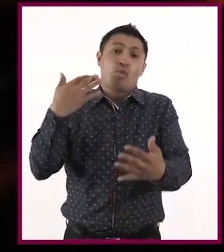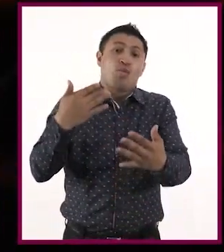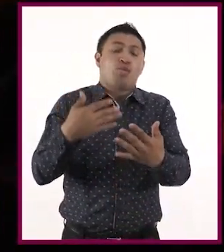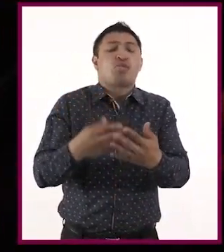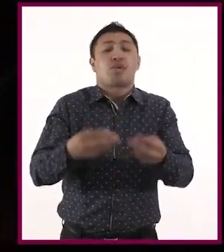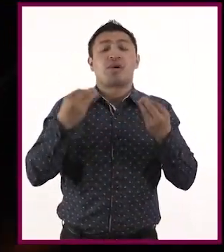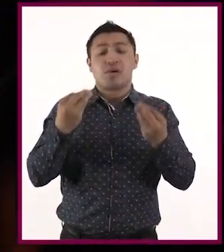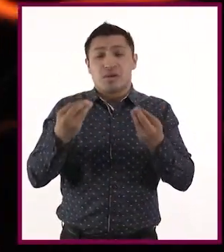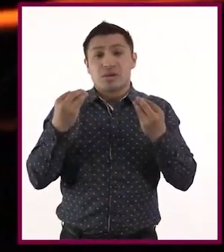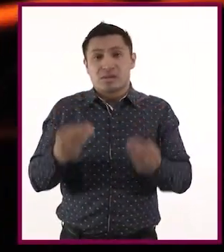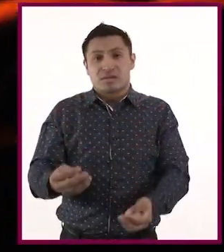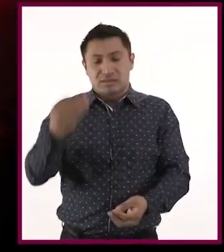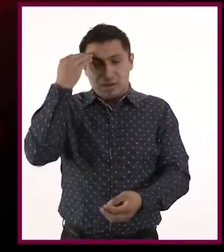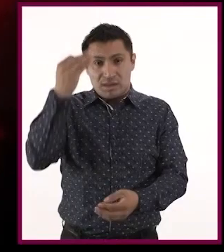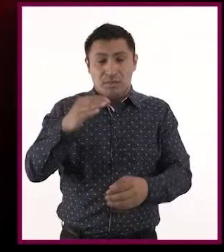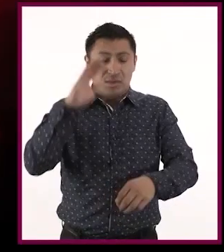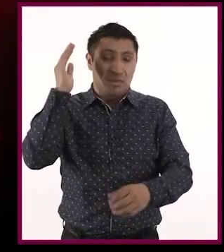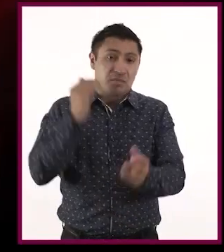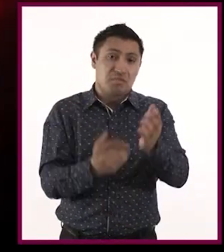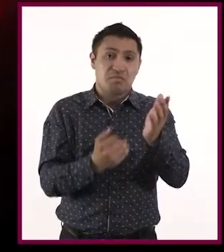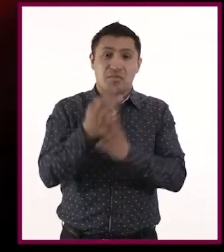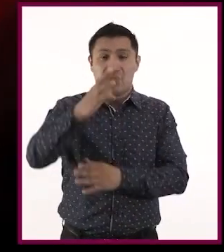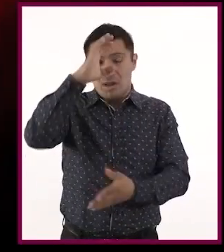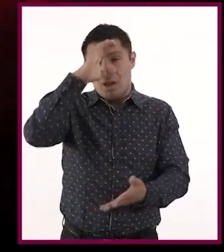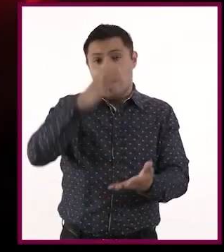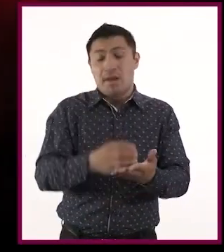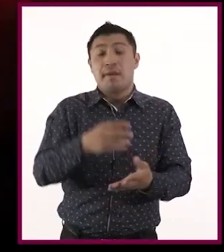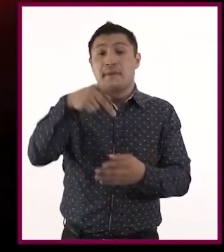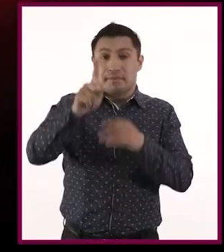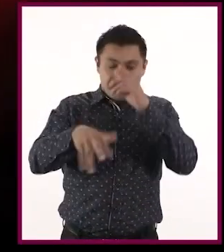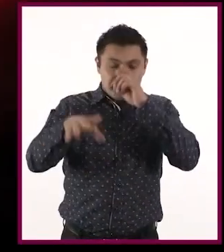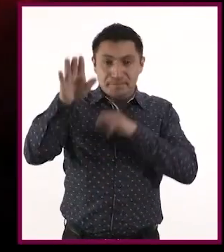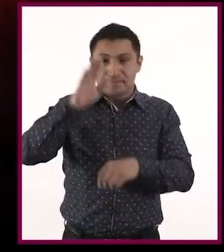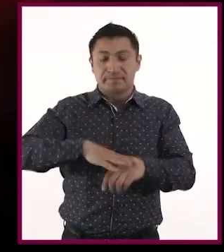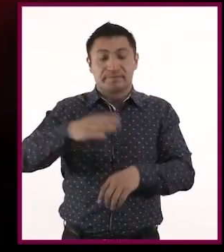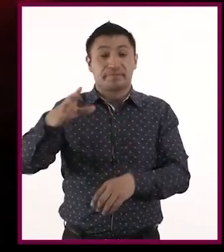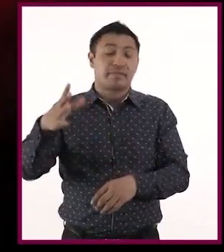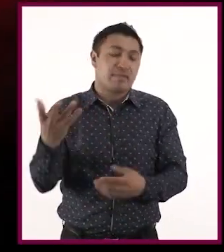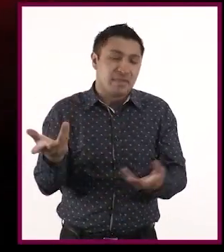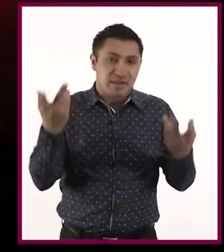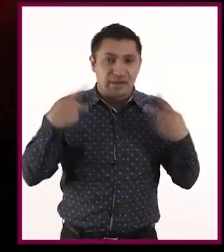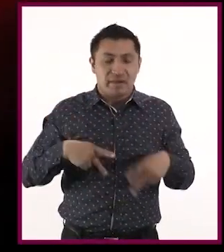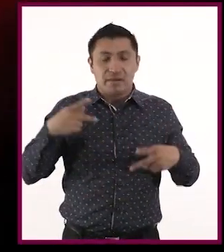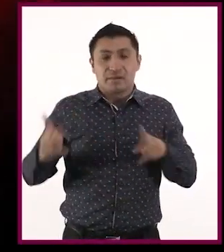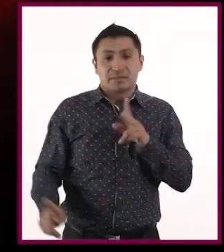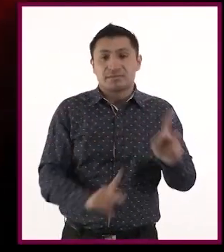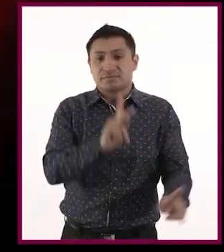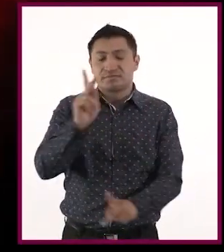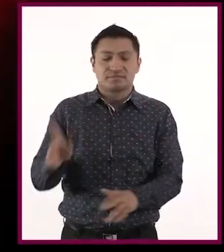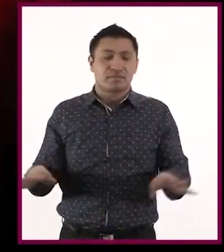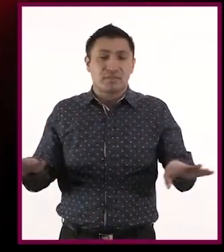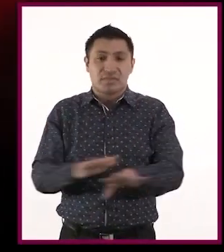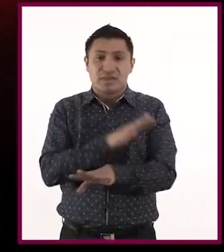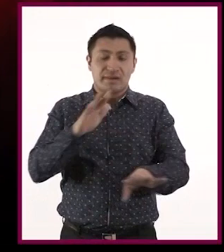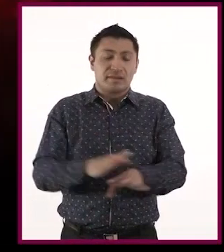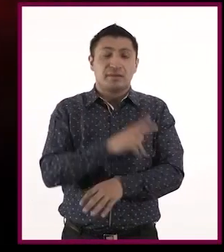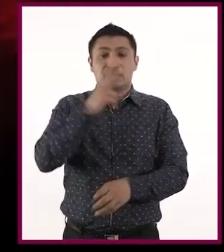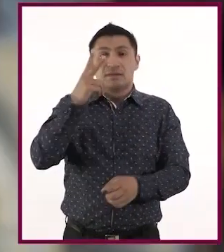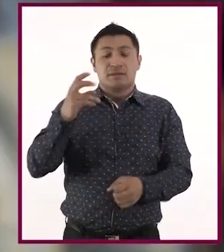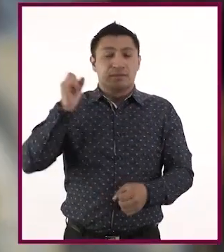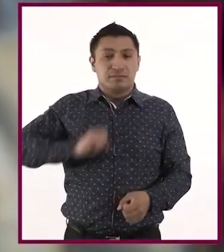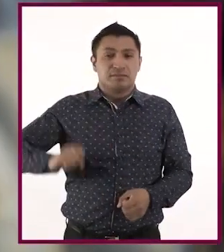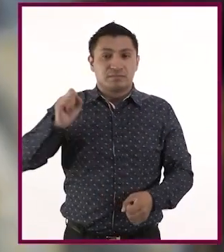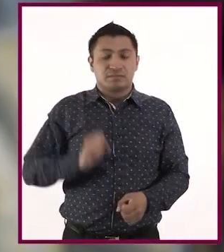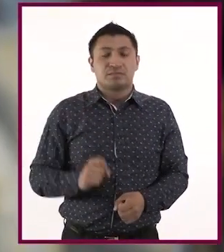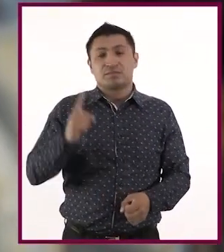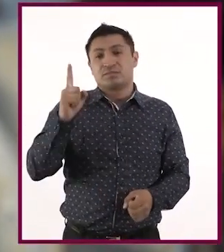años mayoritariamente católica. Sin embargo, la composición religiosa de la población comenzó a cambiar durante la segunda mitad del